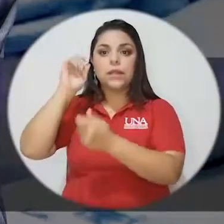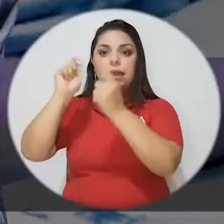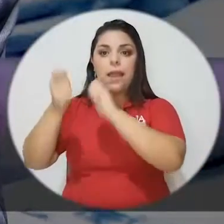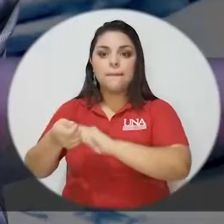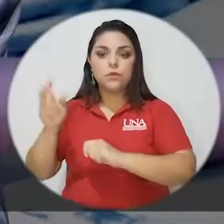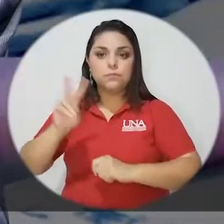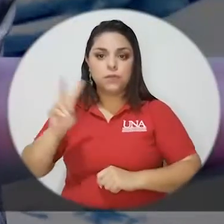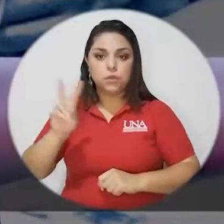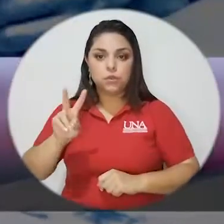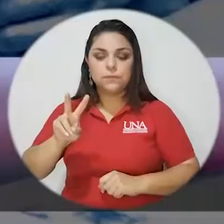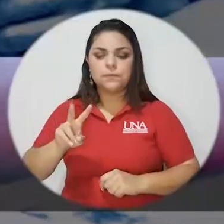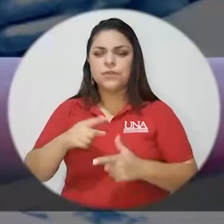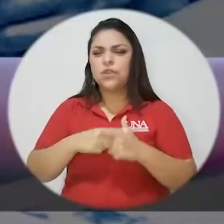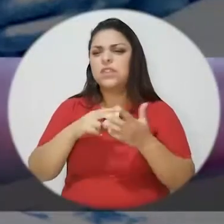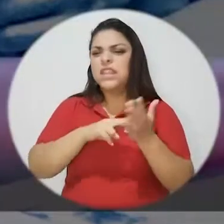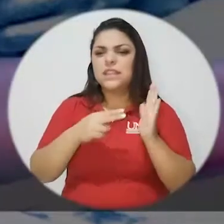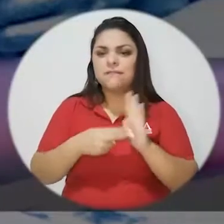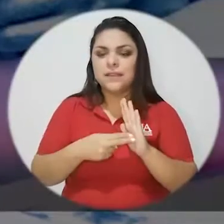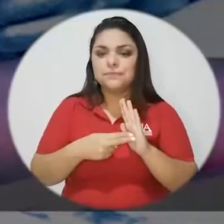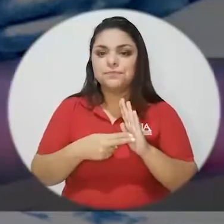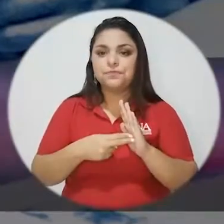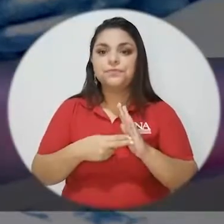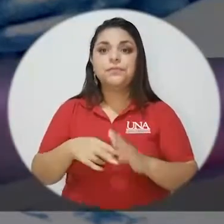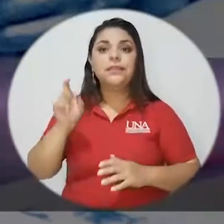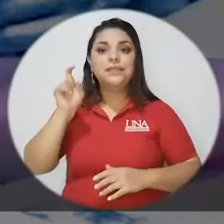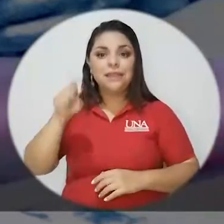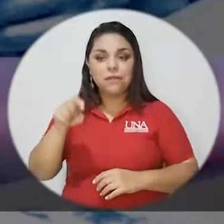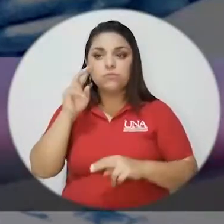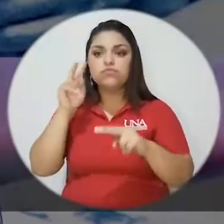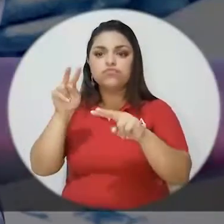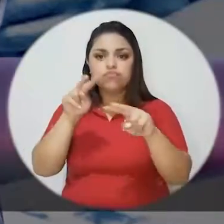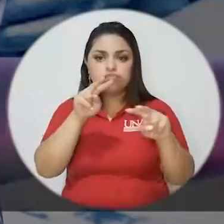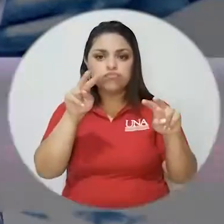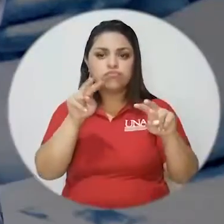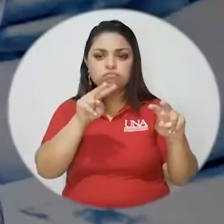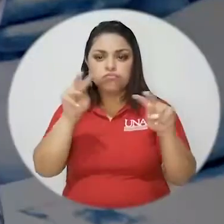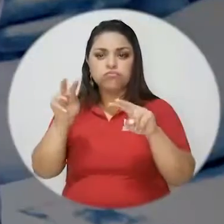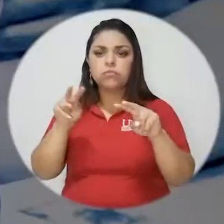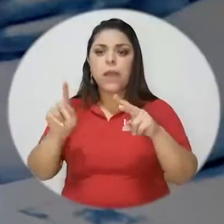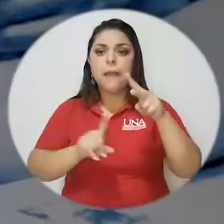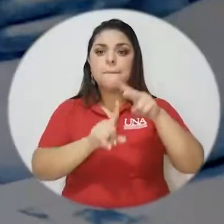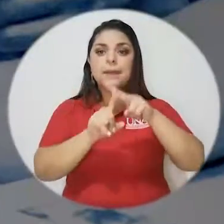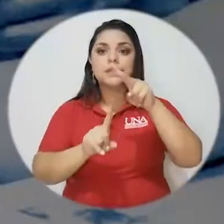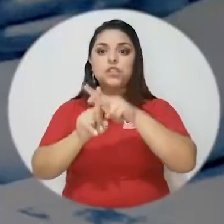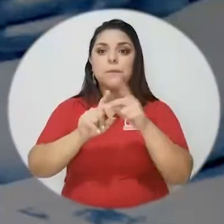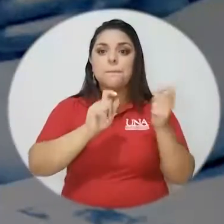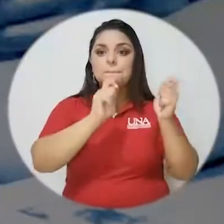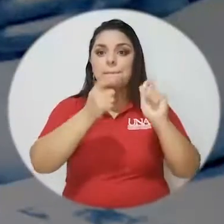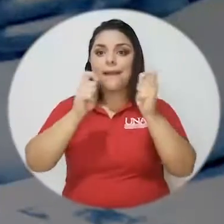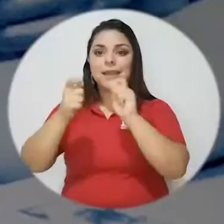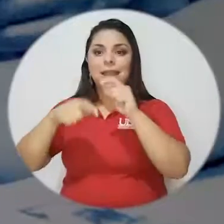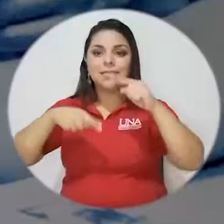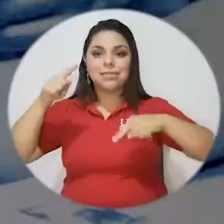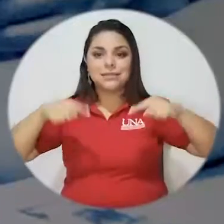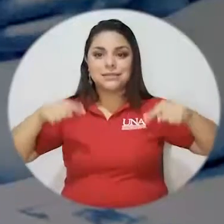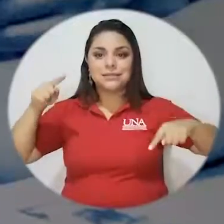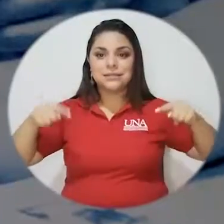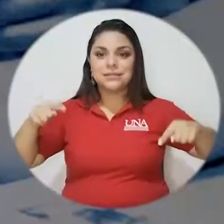virus. Entonces, ¿qué significa esto? Bueno, que hay que estar monitoreando la aparición de variantes, que hay que